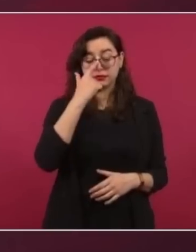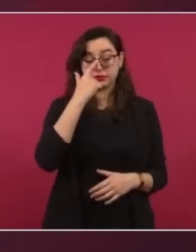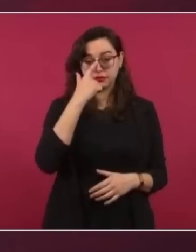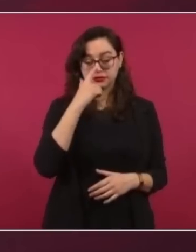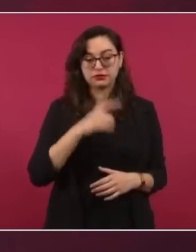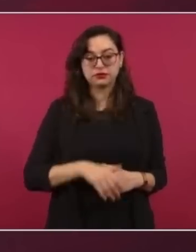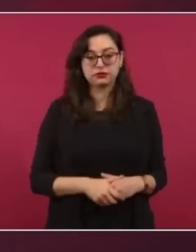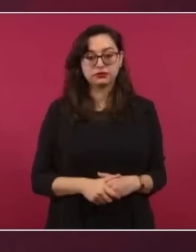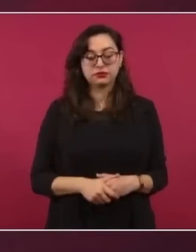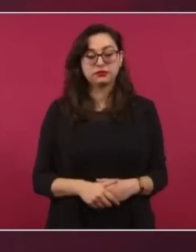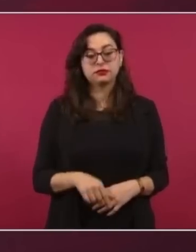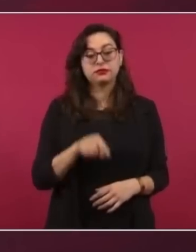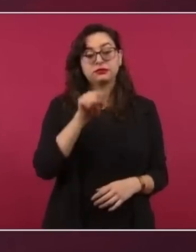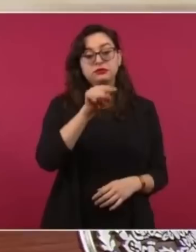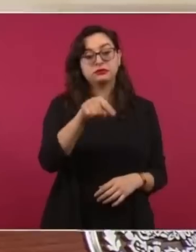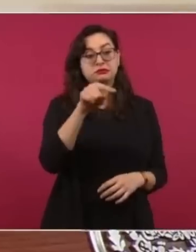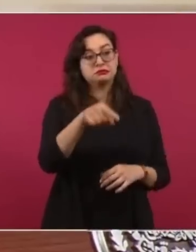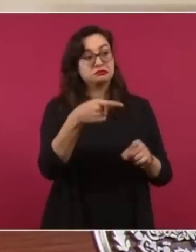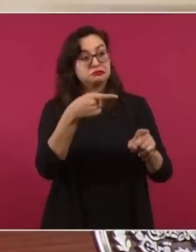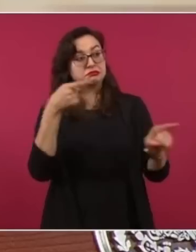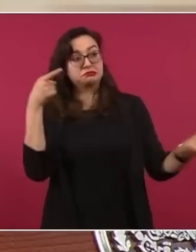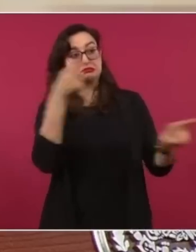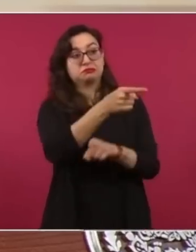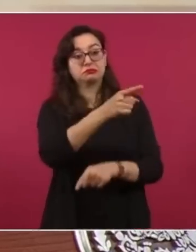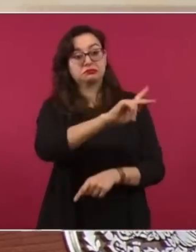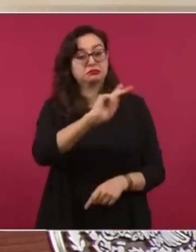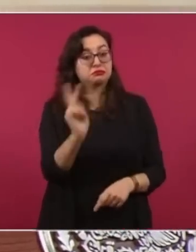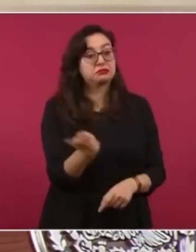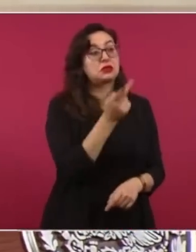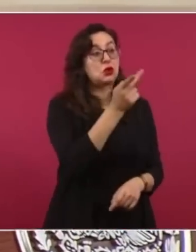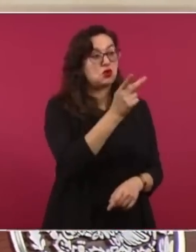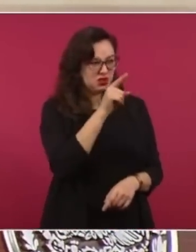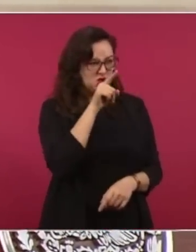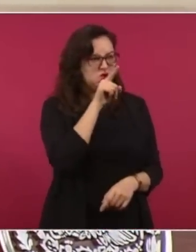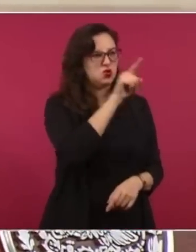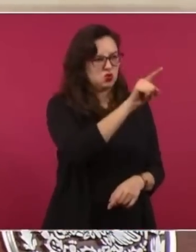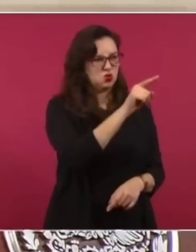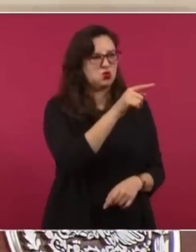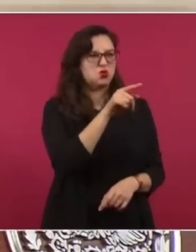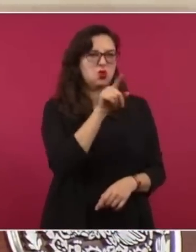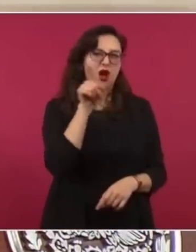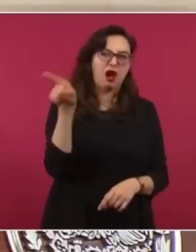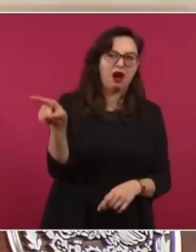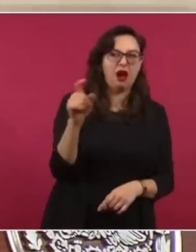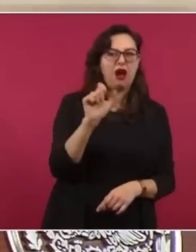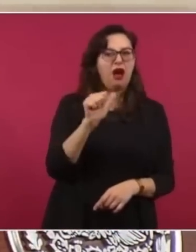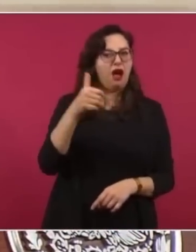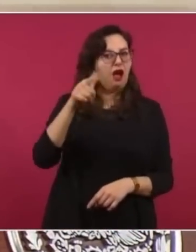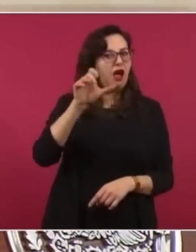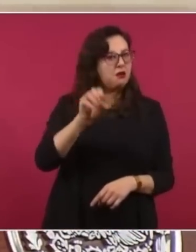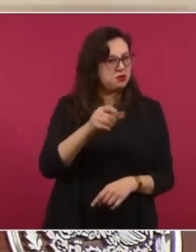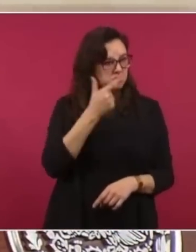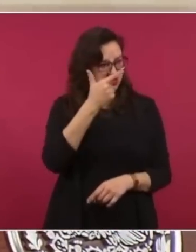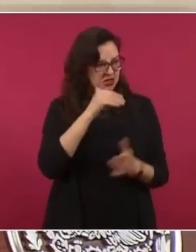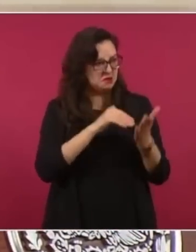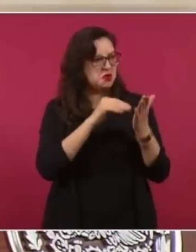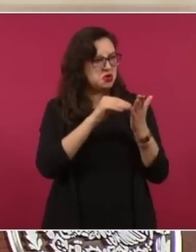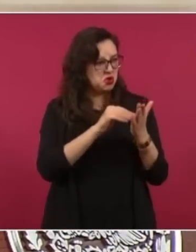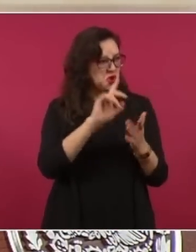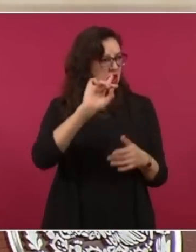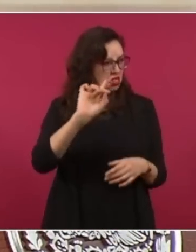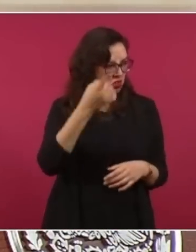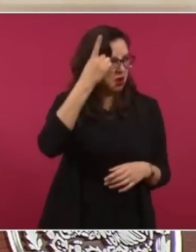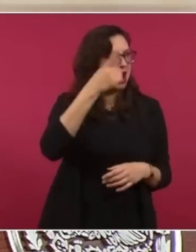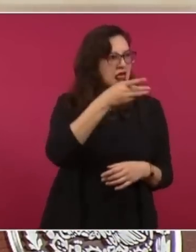supuestamente el dinero que me dieron, 7 millones de dólares, era para enfrentar a